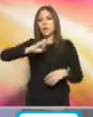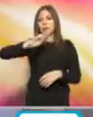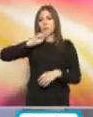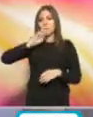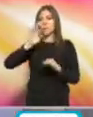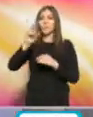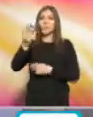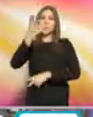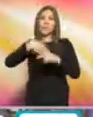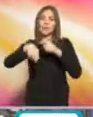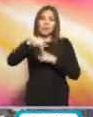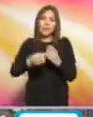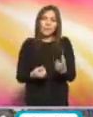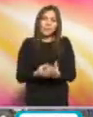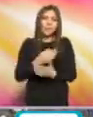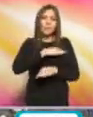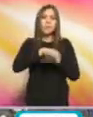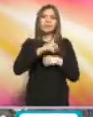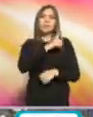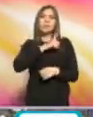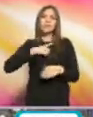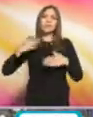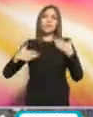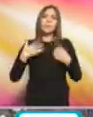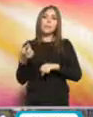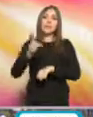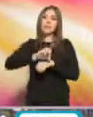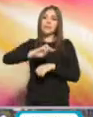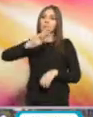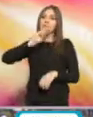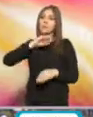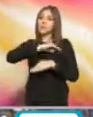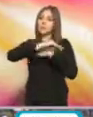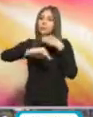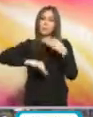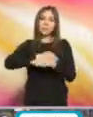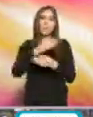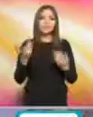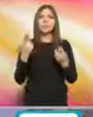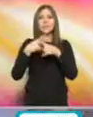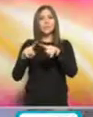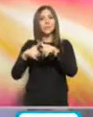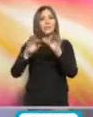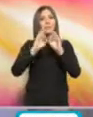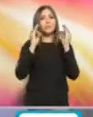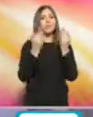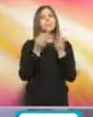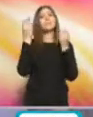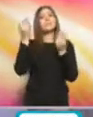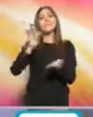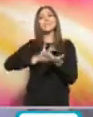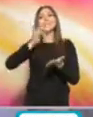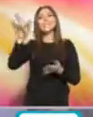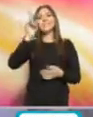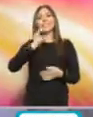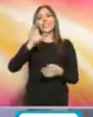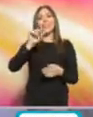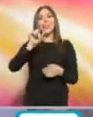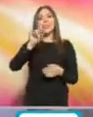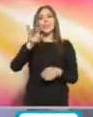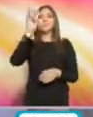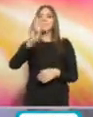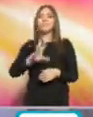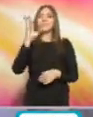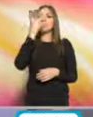Entonces creo que todos nosotros tenemos que festejar el Día de las Madres de una manera u otra. Gracias, Ahí está. Claudia Gracias Marcochetti. a ustedes. Excelentes Qué bonitos